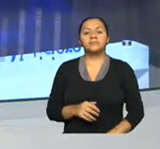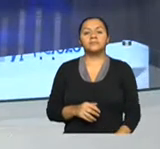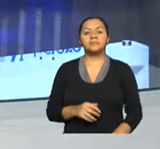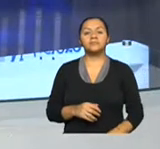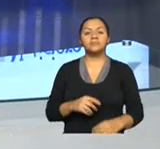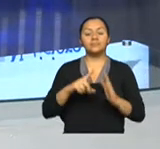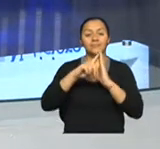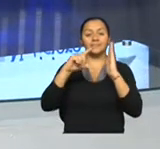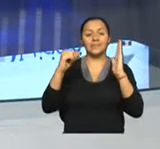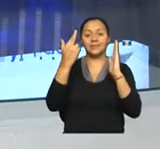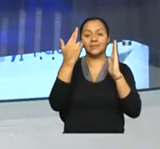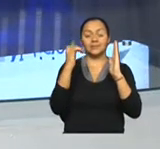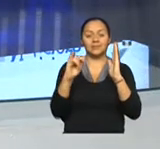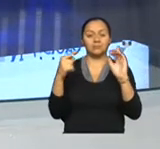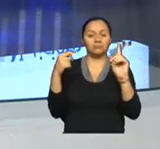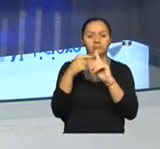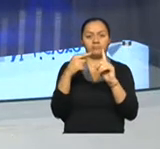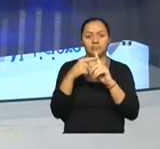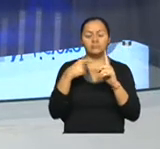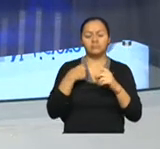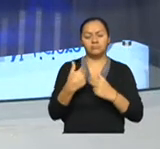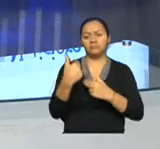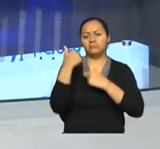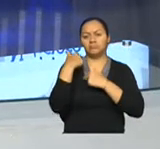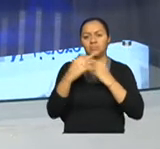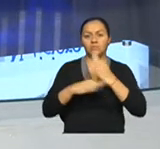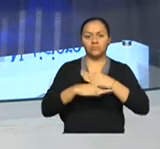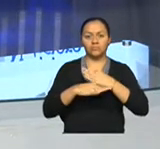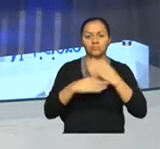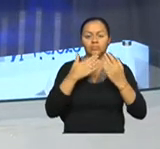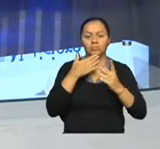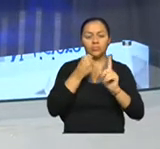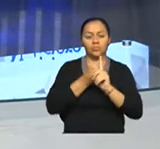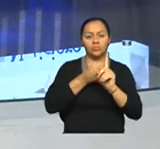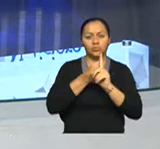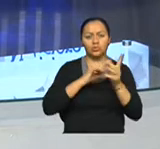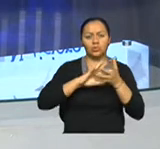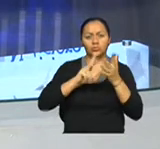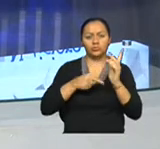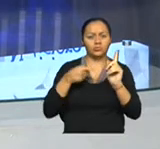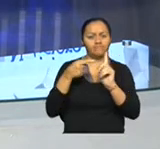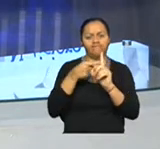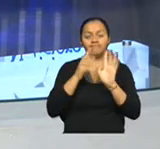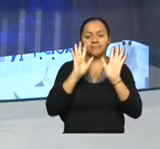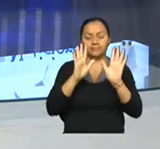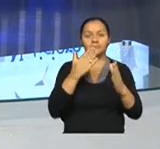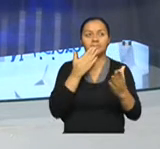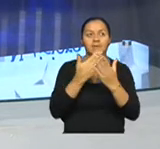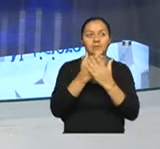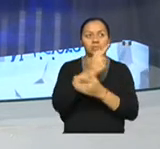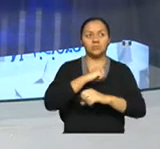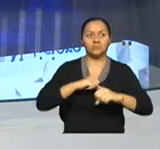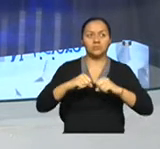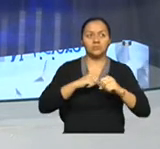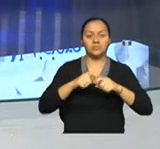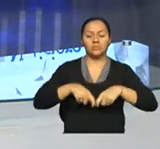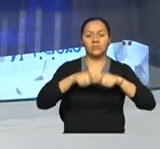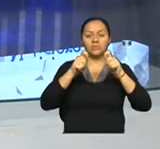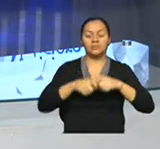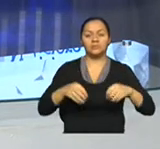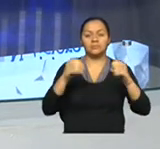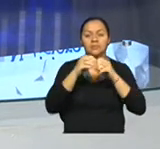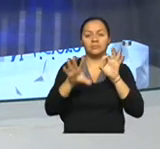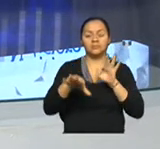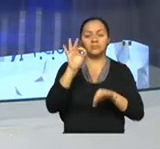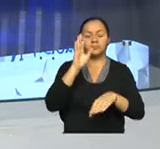El Servicio de Rentas Internas asumió un rol fundamental en la lucha contra la corrupción, ya que gracias a sus controles se pudo